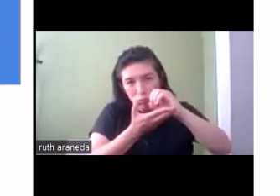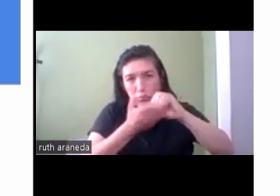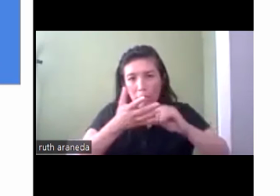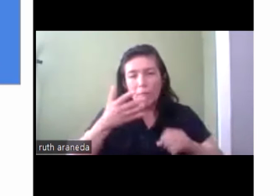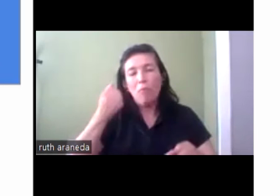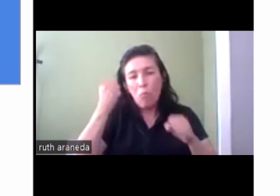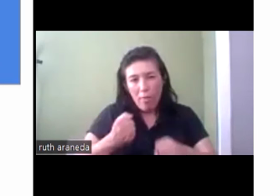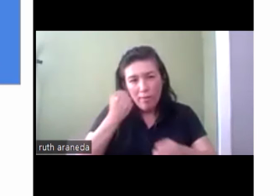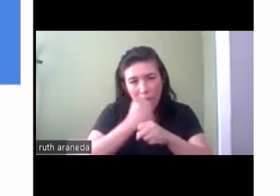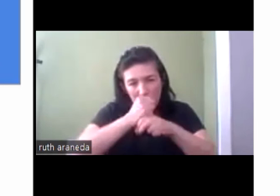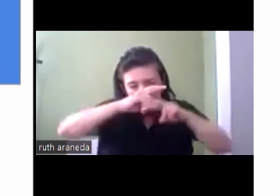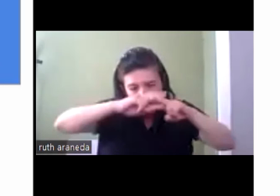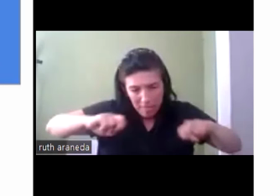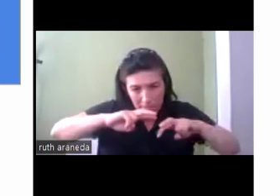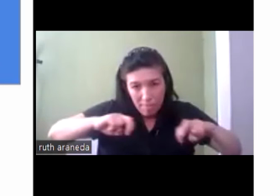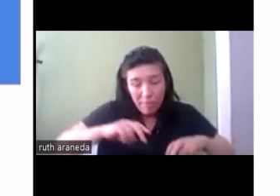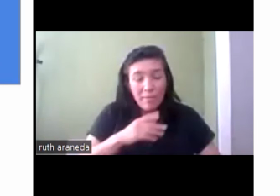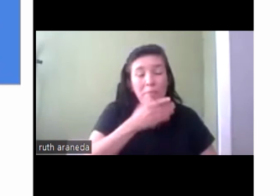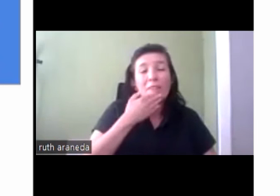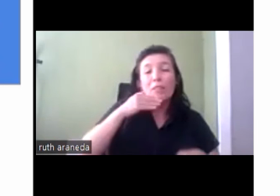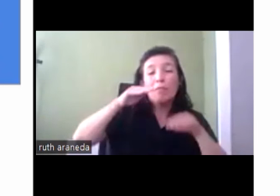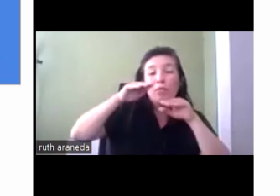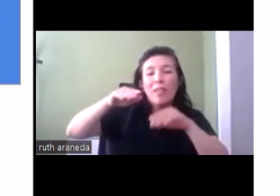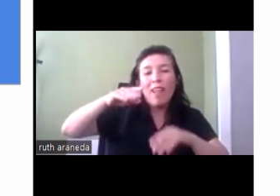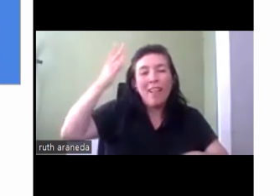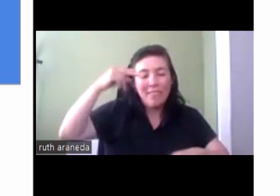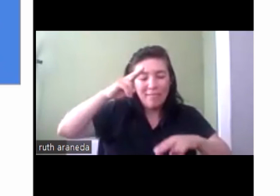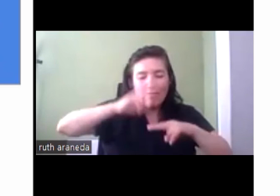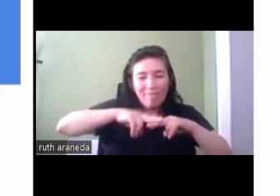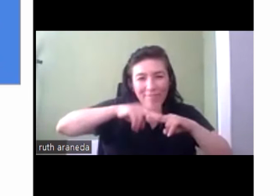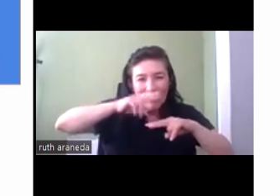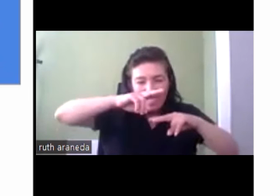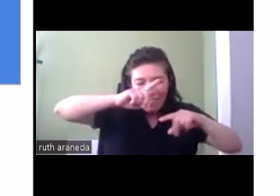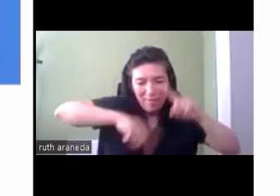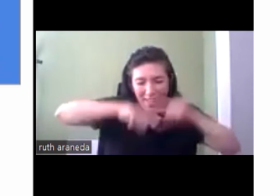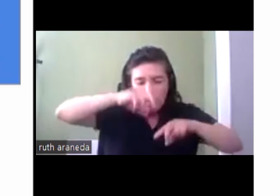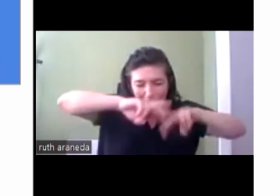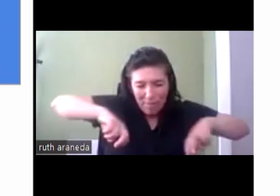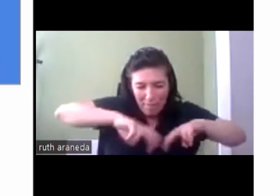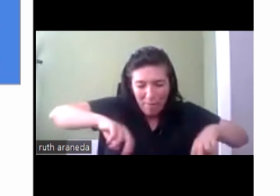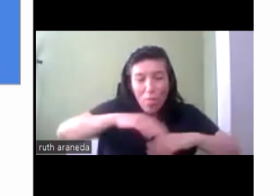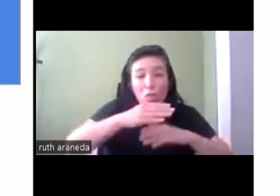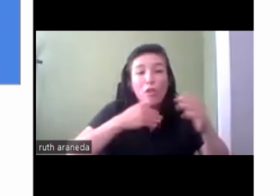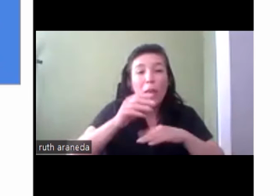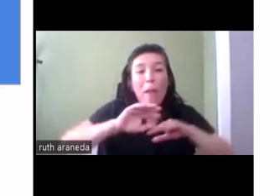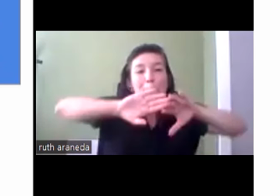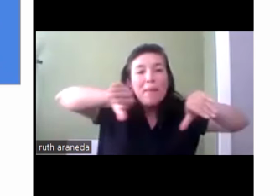certeros. También estuvimos ahí apoyando en excavaciones que se realizaron también en la costa, específicamente la zona de Guanaquero, y